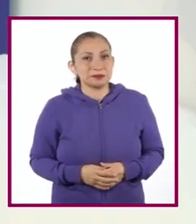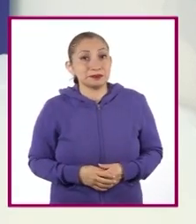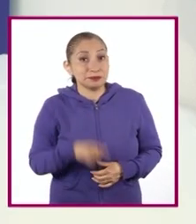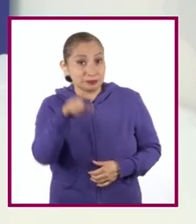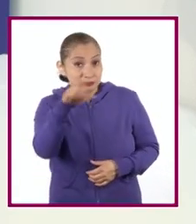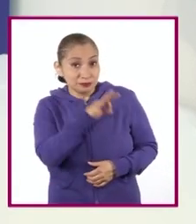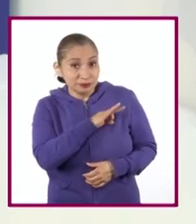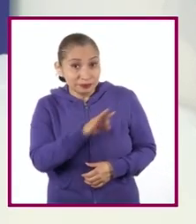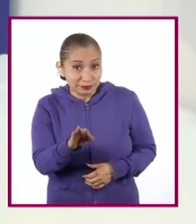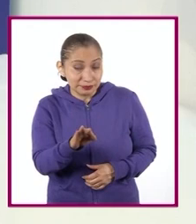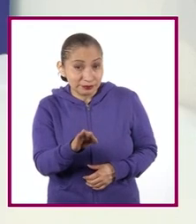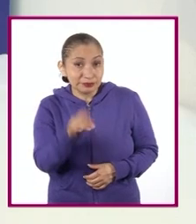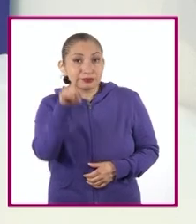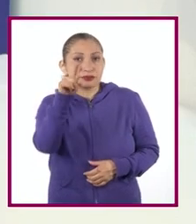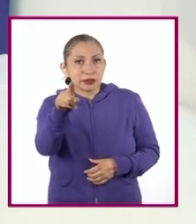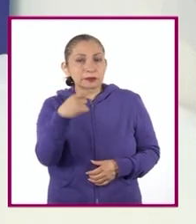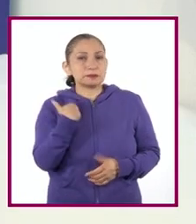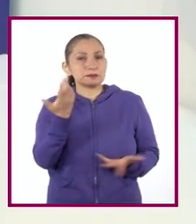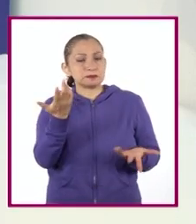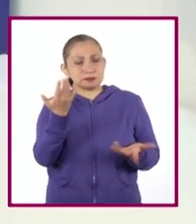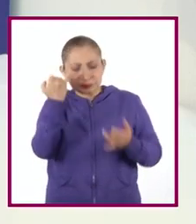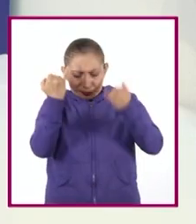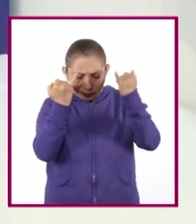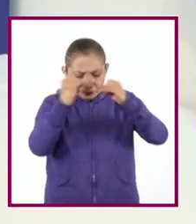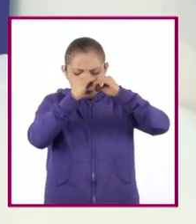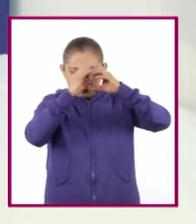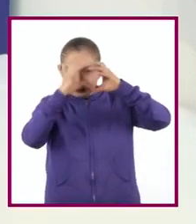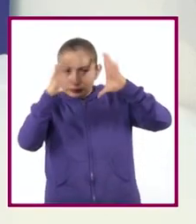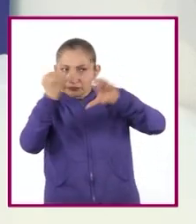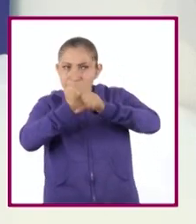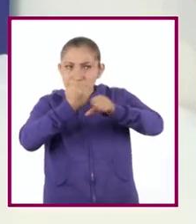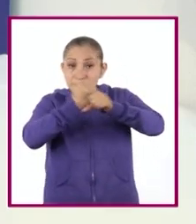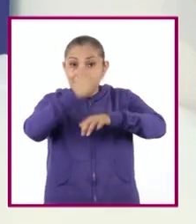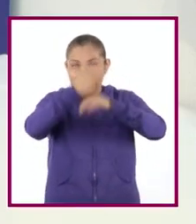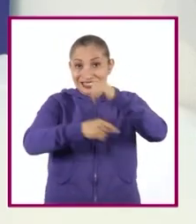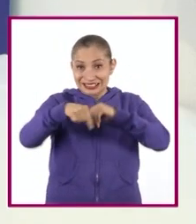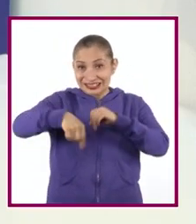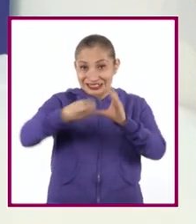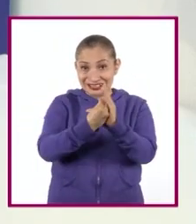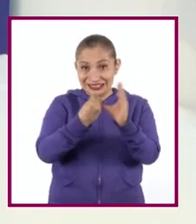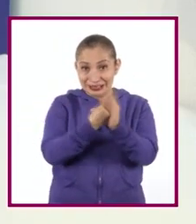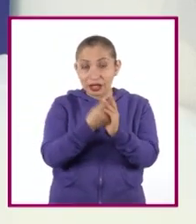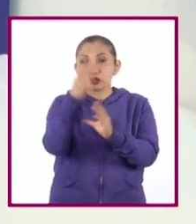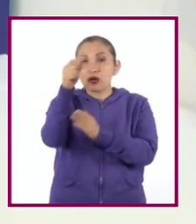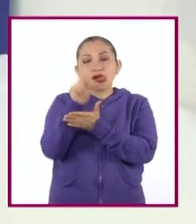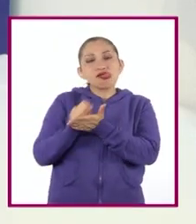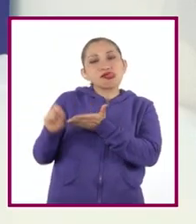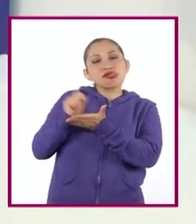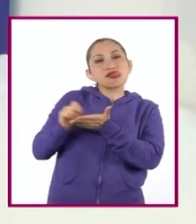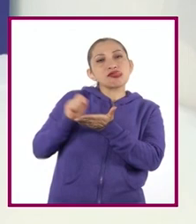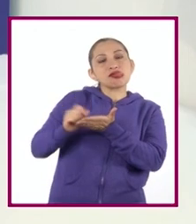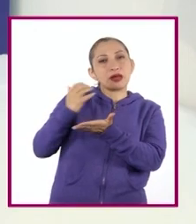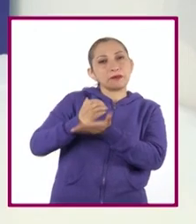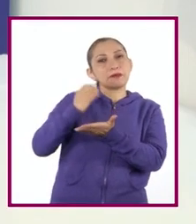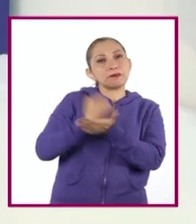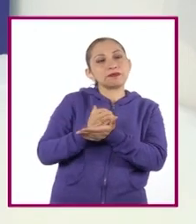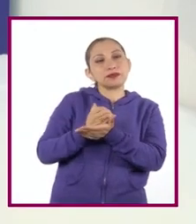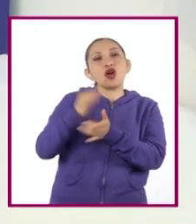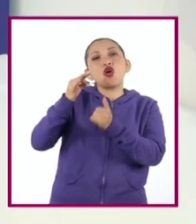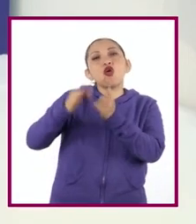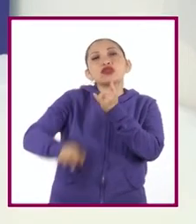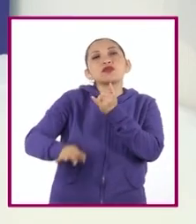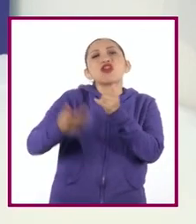es posible, ejerciten su creatividad y al concluir la sesión, escriban en su cuaderno un